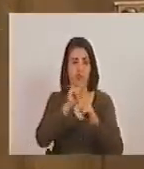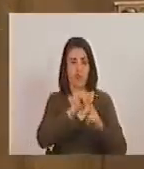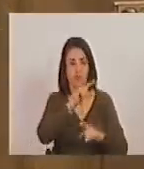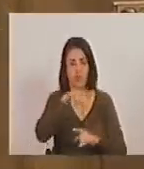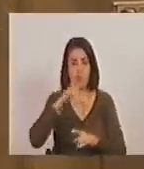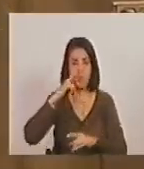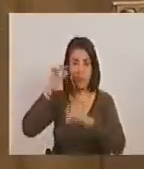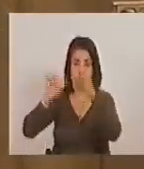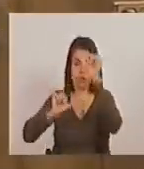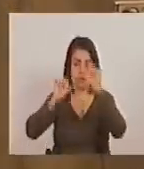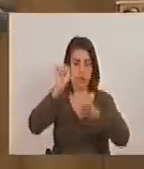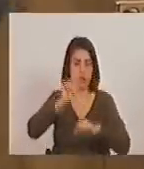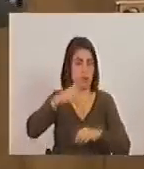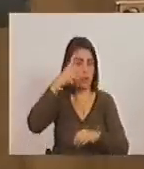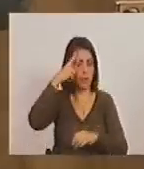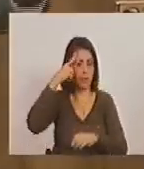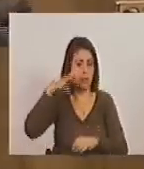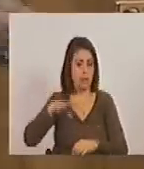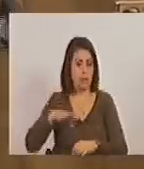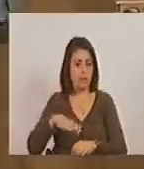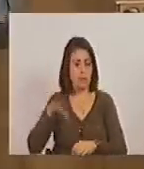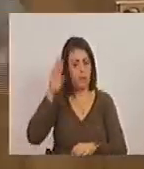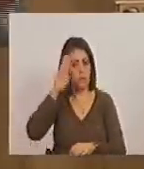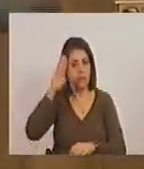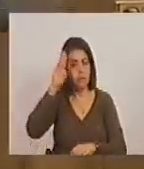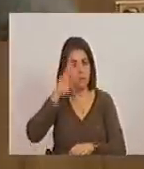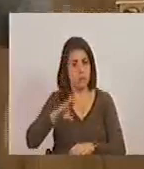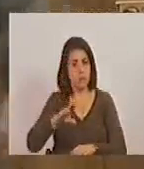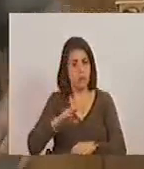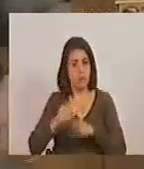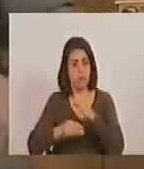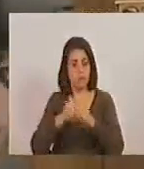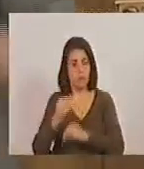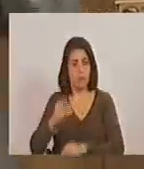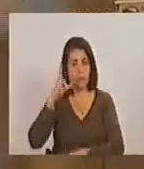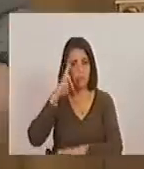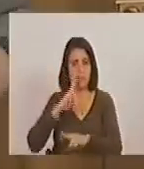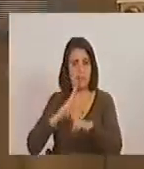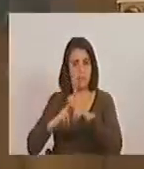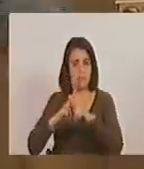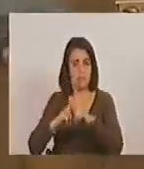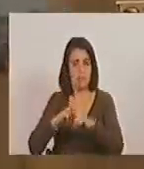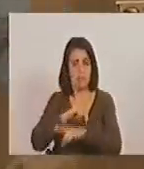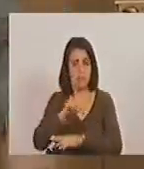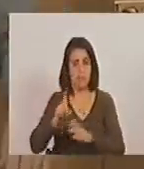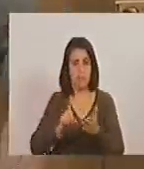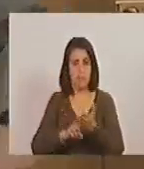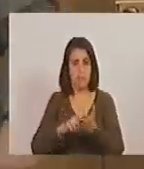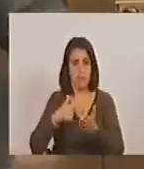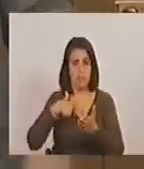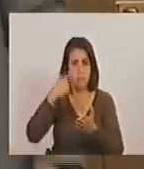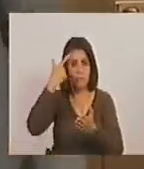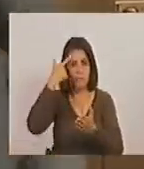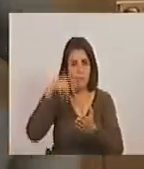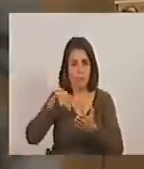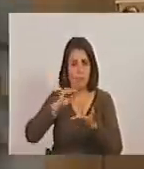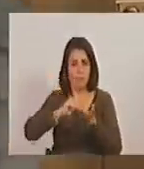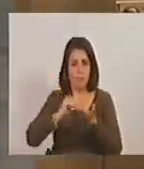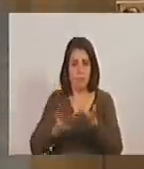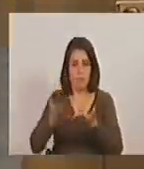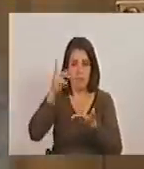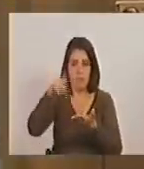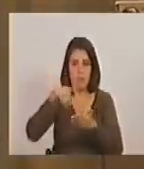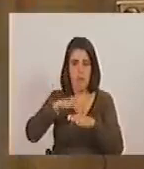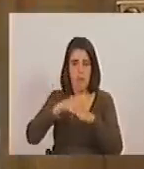detallar. Creo que Argelia, a esa maestra, la patria le ha rendido un homenaje que, aunque incompleto, yo creo que debe ser reivindicado